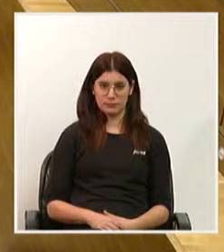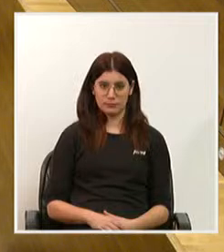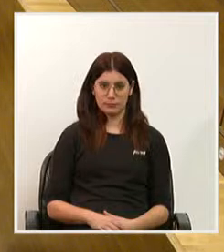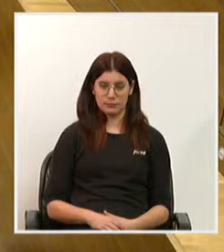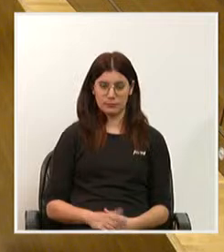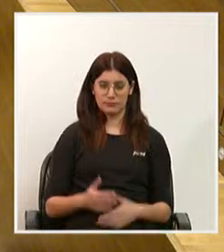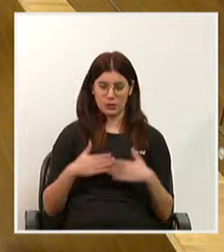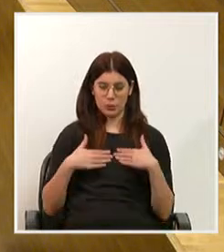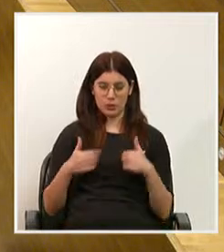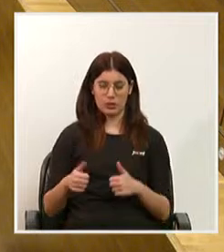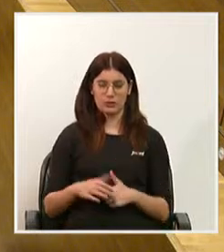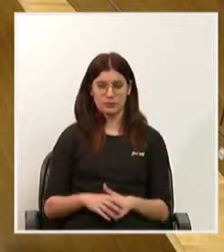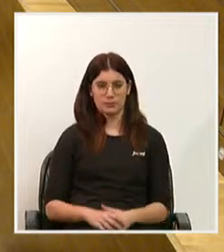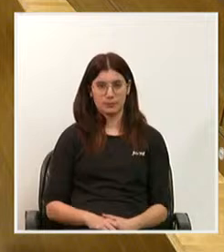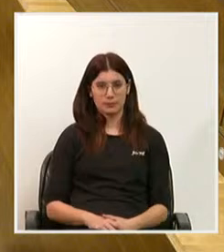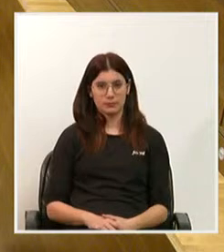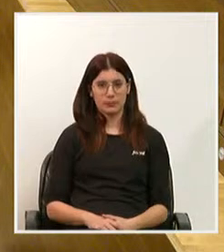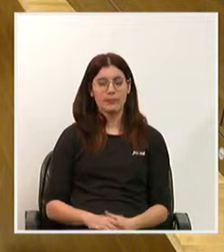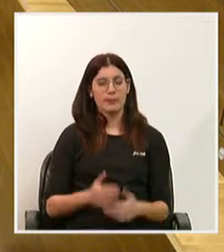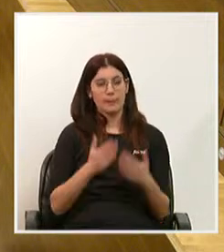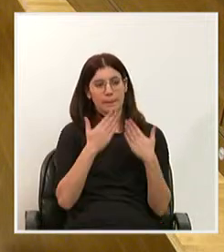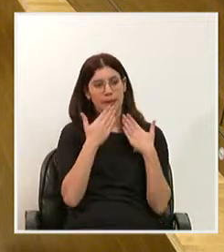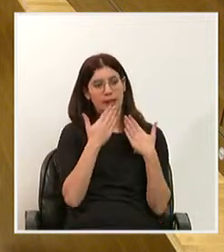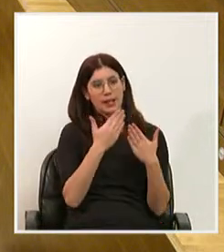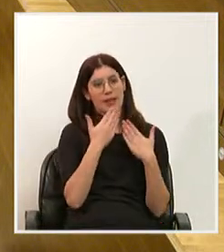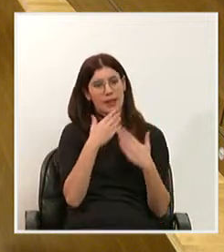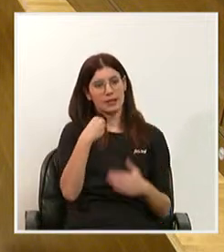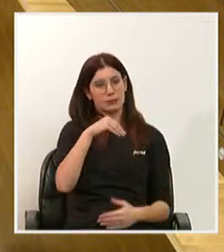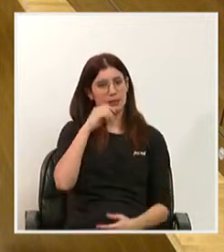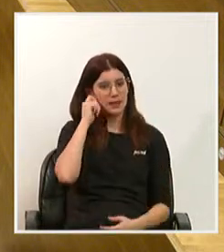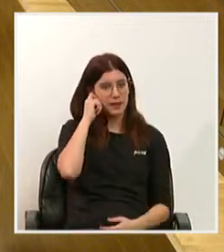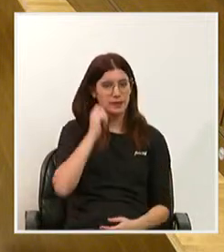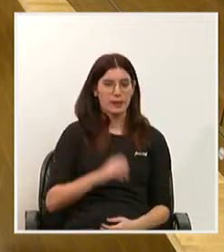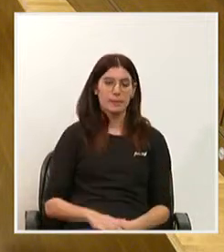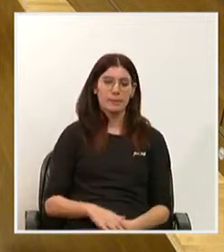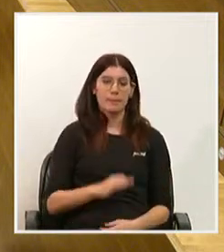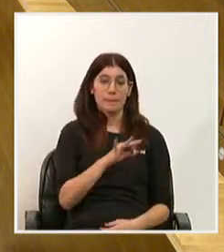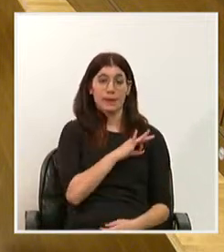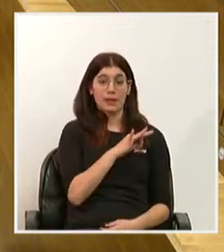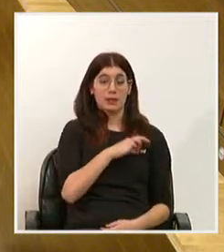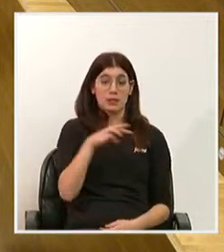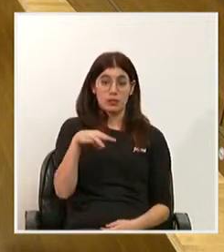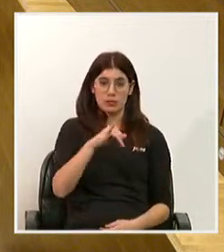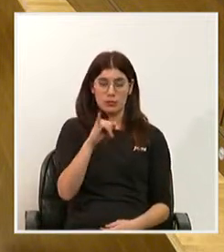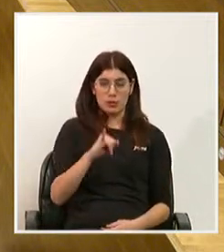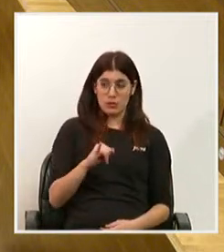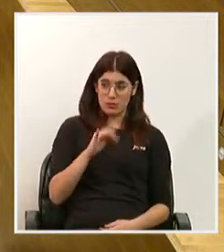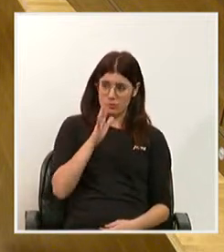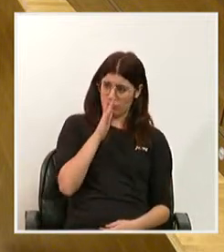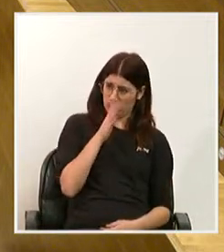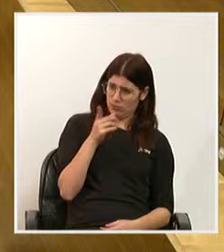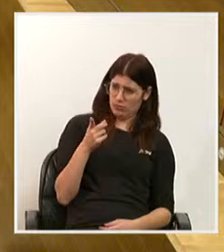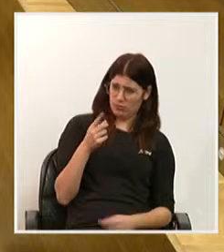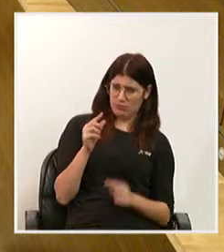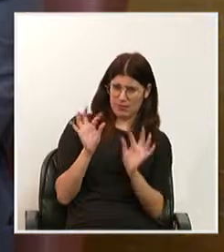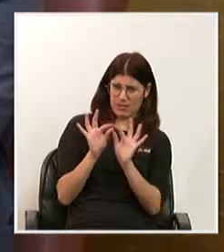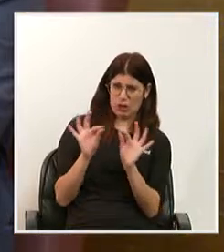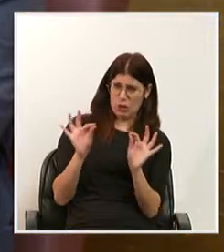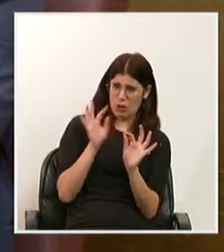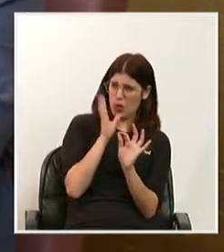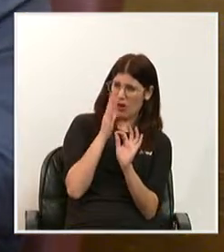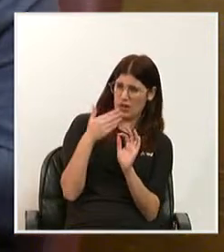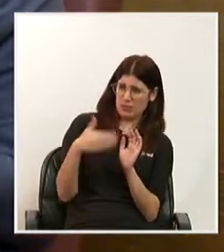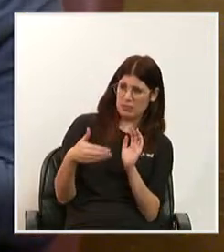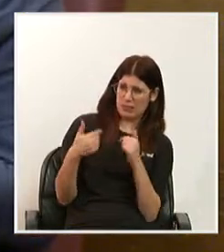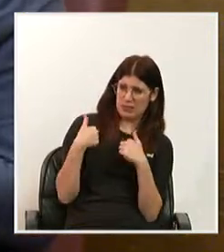Cuando quiera Gracias presidenta señor Muñoz no le acepto ese tono condescendiente que ha utilizado conmigo